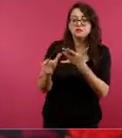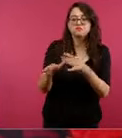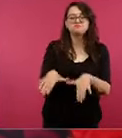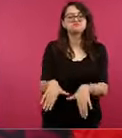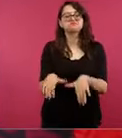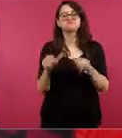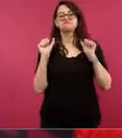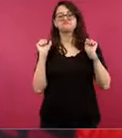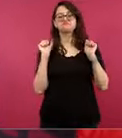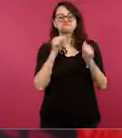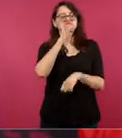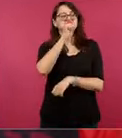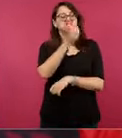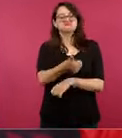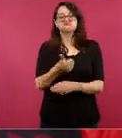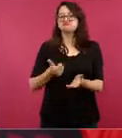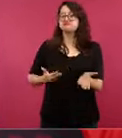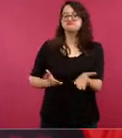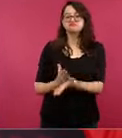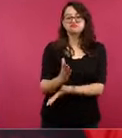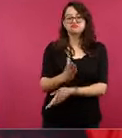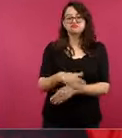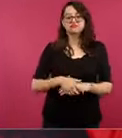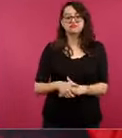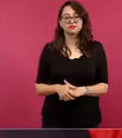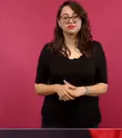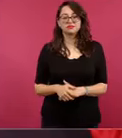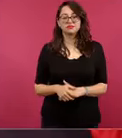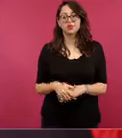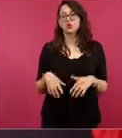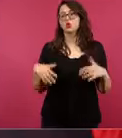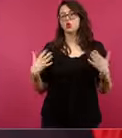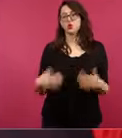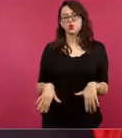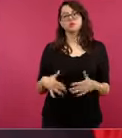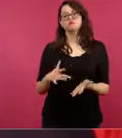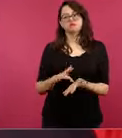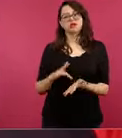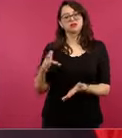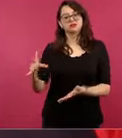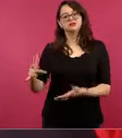Y yo tengo que agradecerle eso,